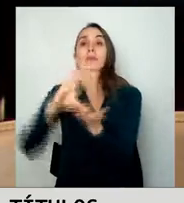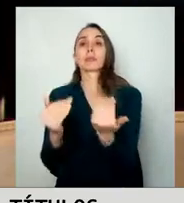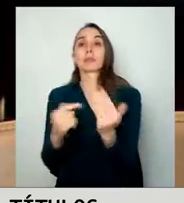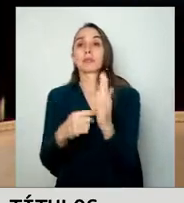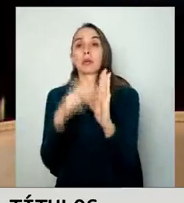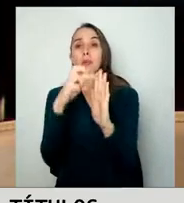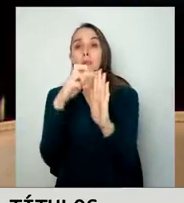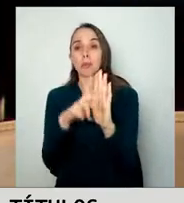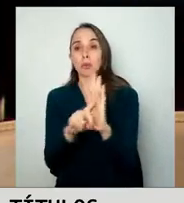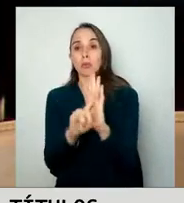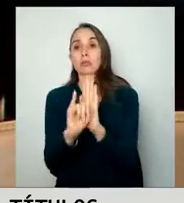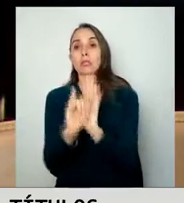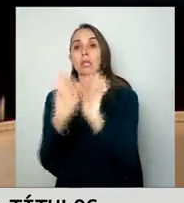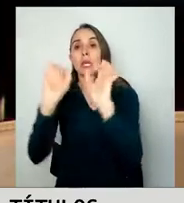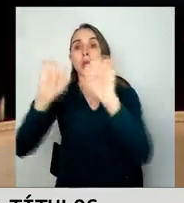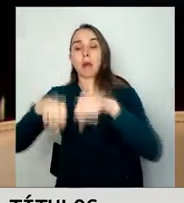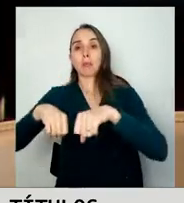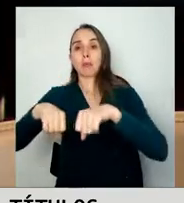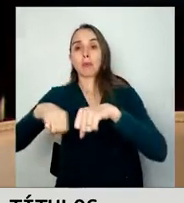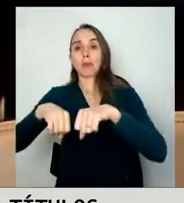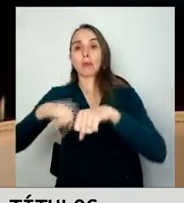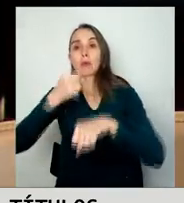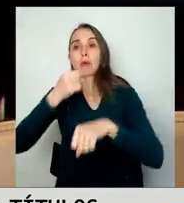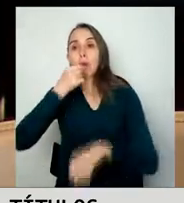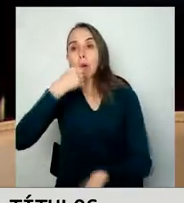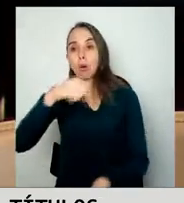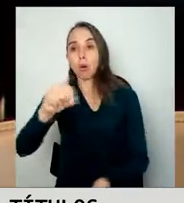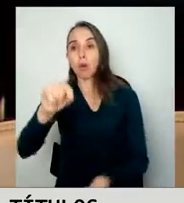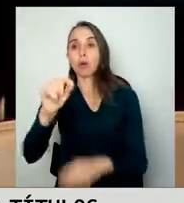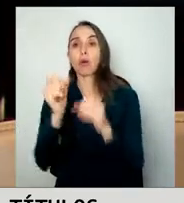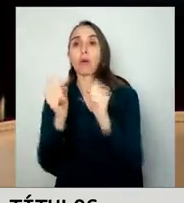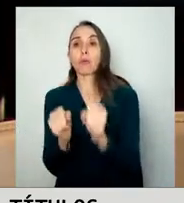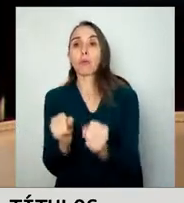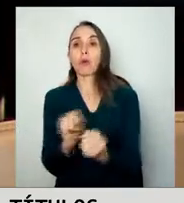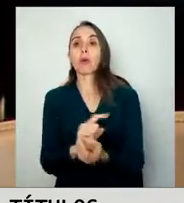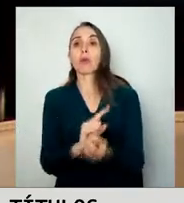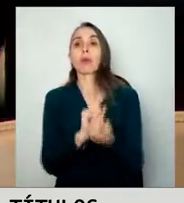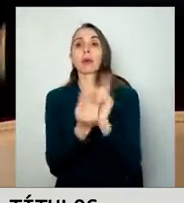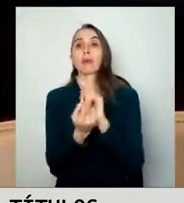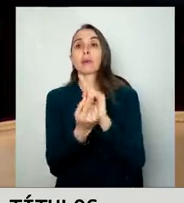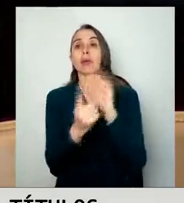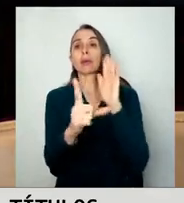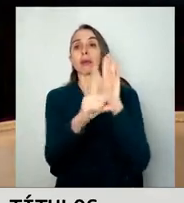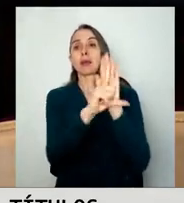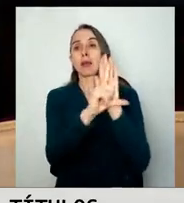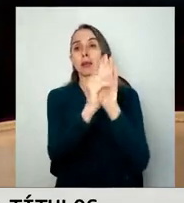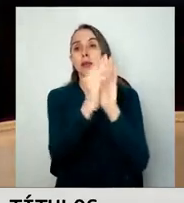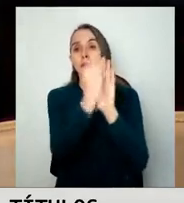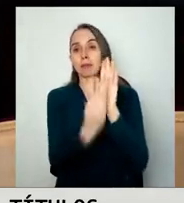aprobado y que prontamente se pueda transformar en ley Gracias presidente